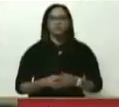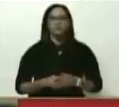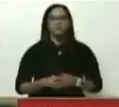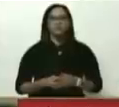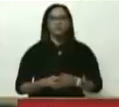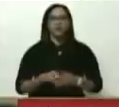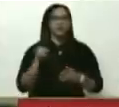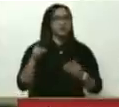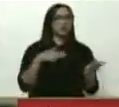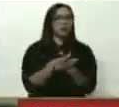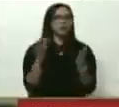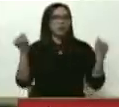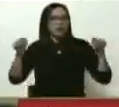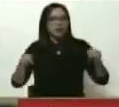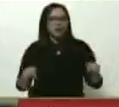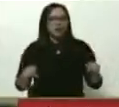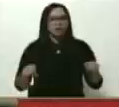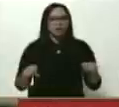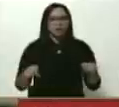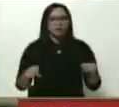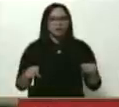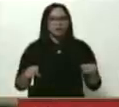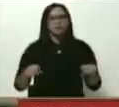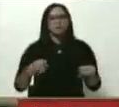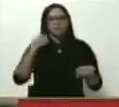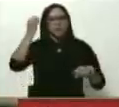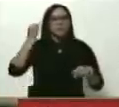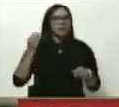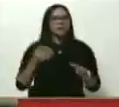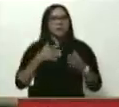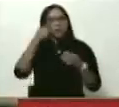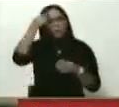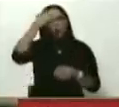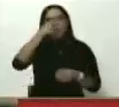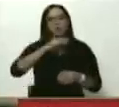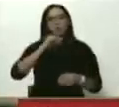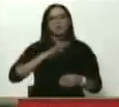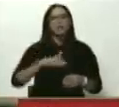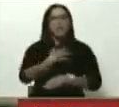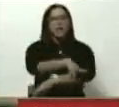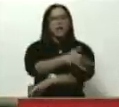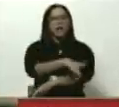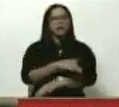Si eso ocurriera aquí, yo te aseguro que el pueblo nuestro estaría en la calle.